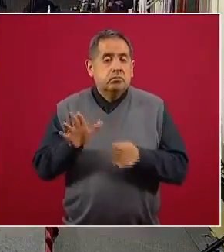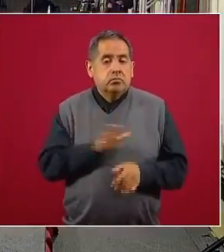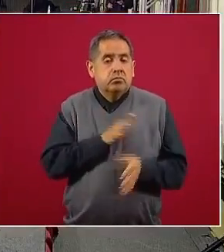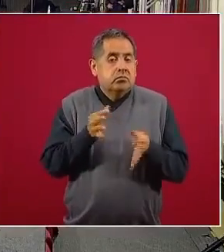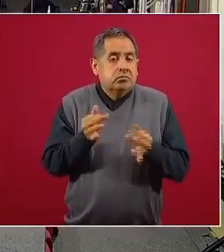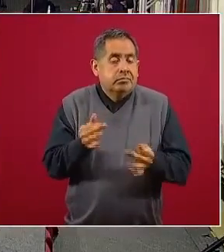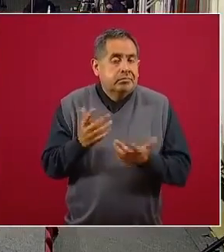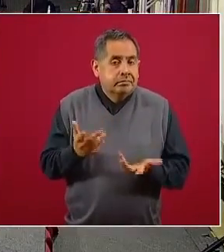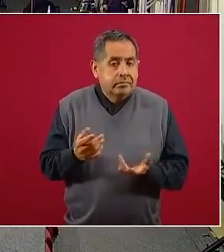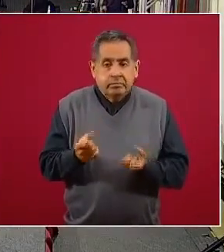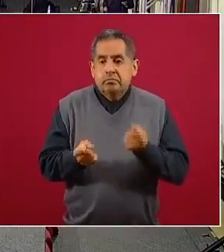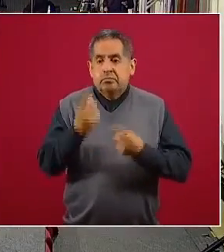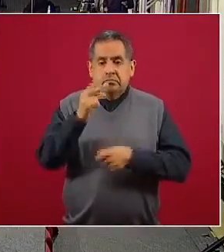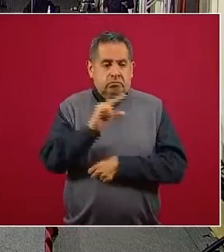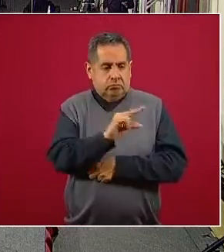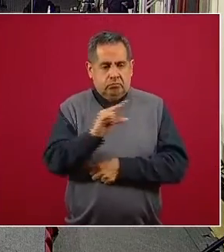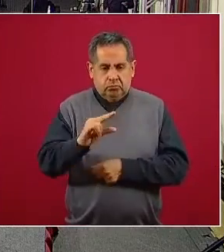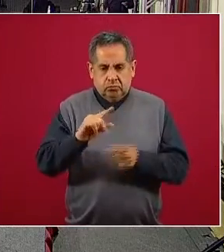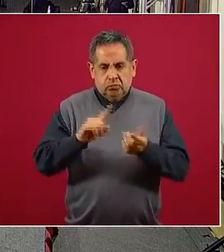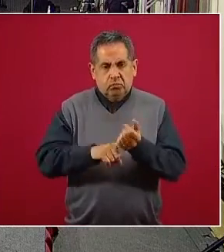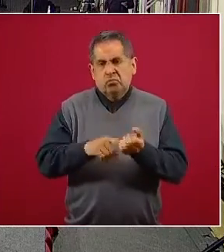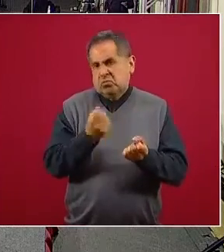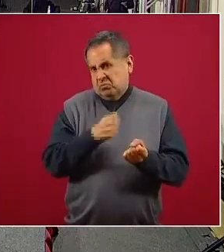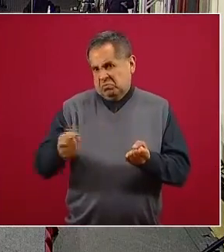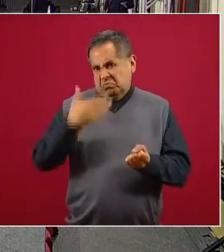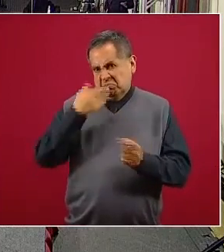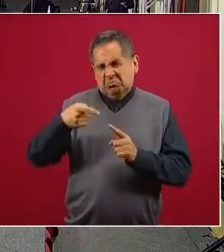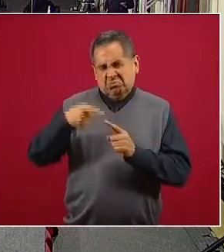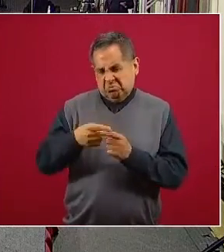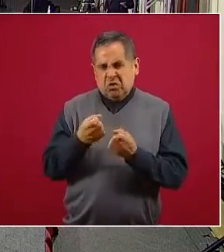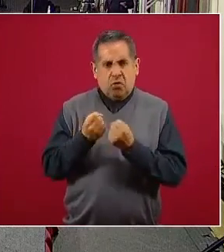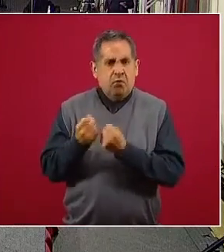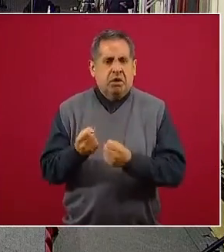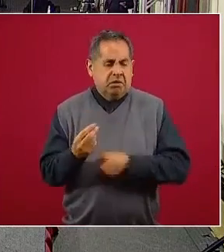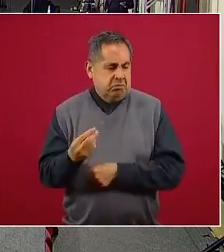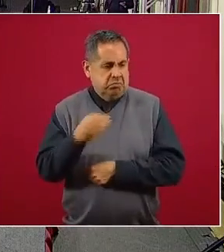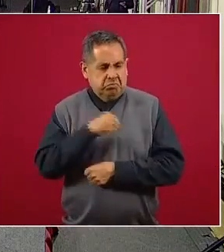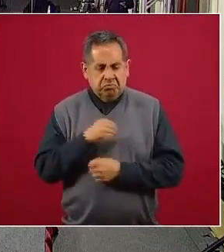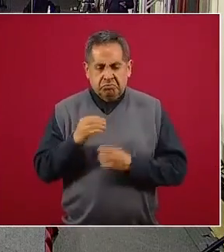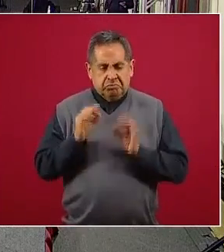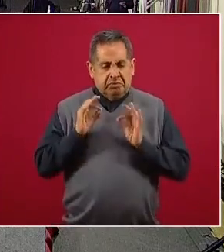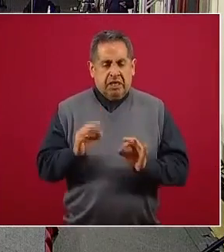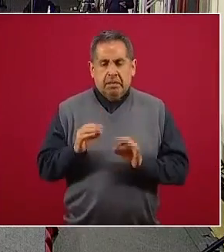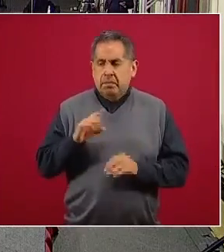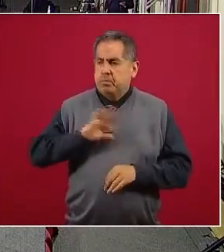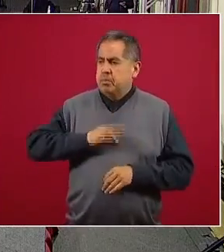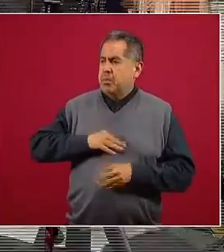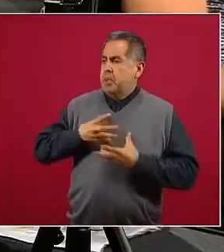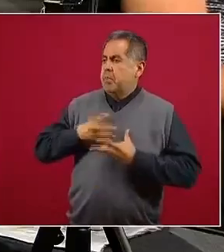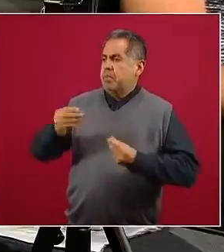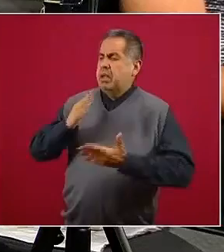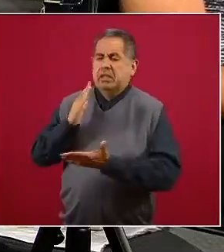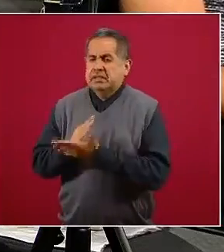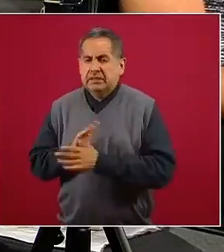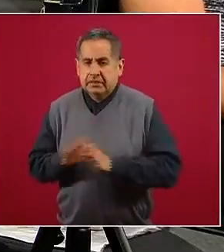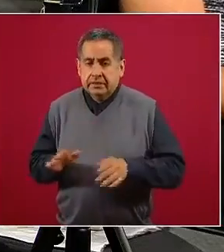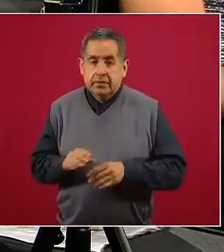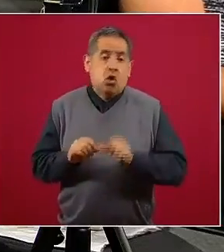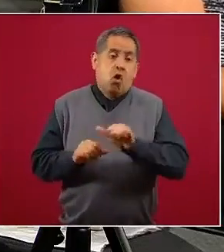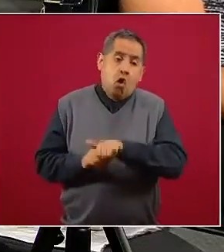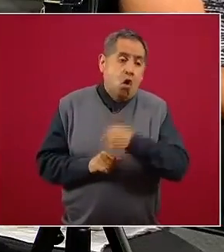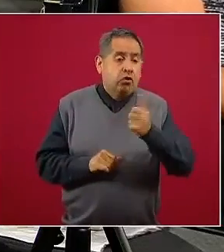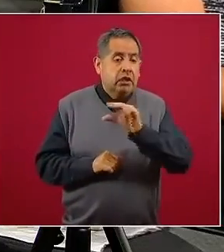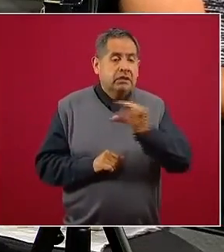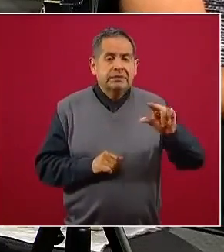Hay vacunas que tendrán altas eficacias para el propósito de interrumpir la transmisión, otras no